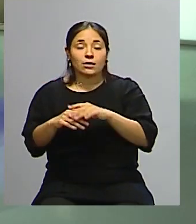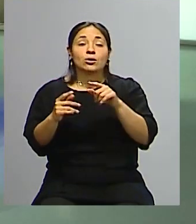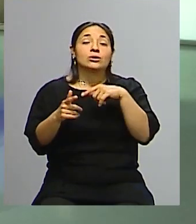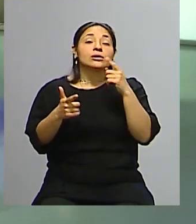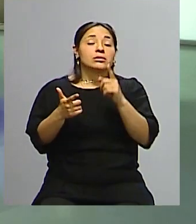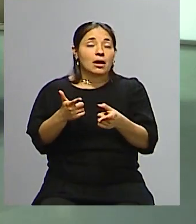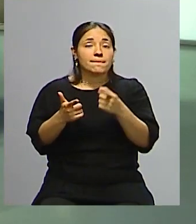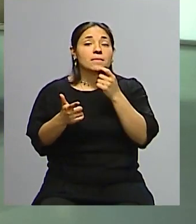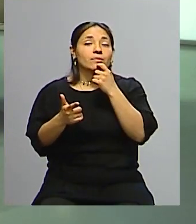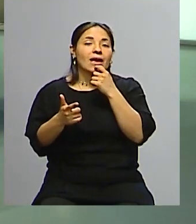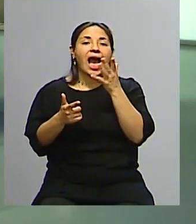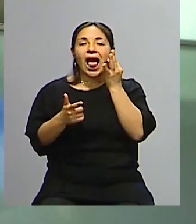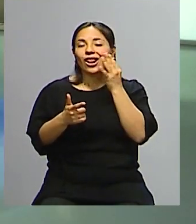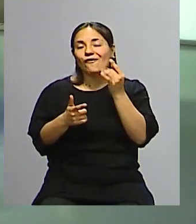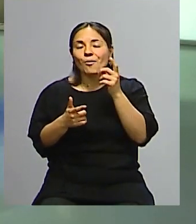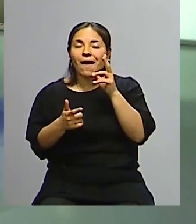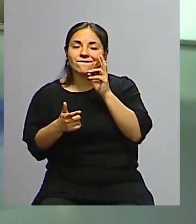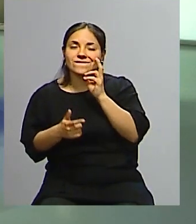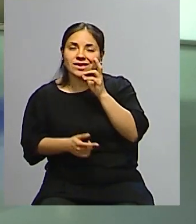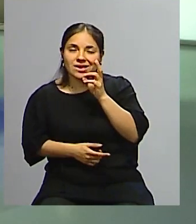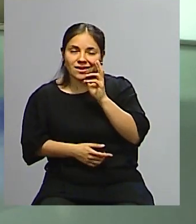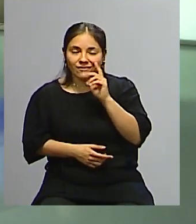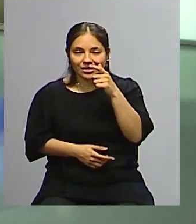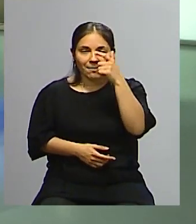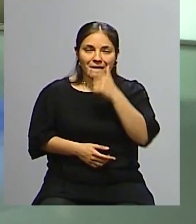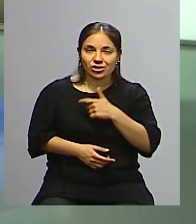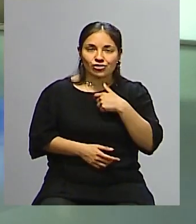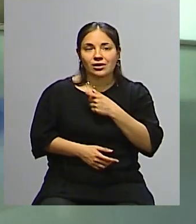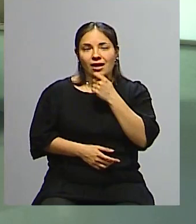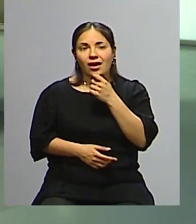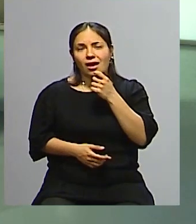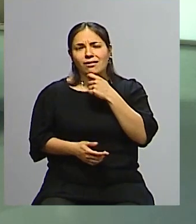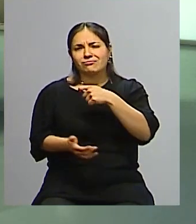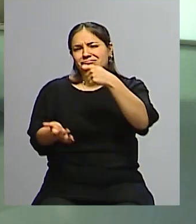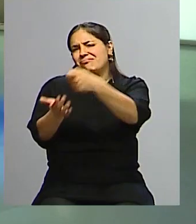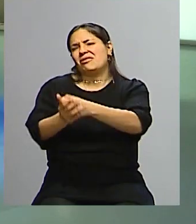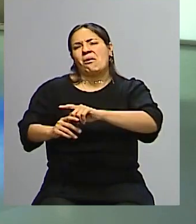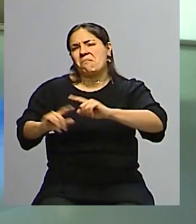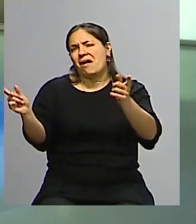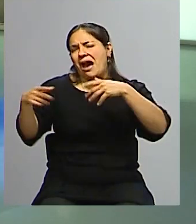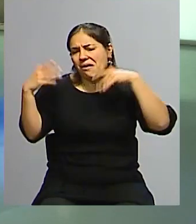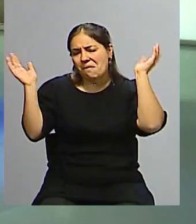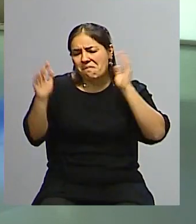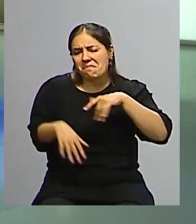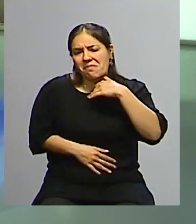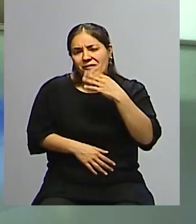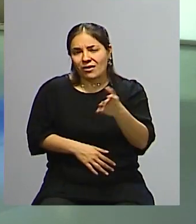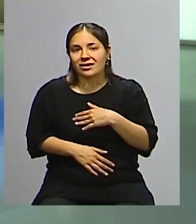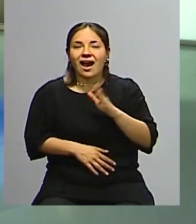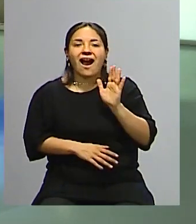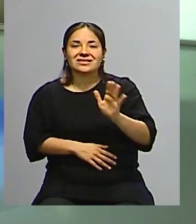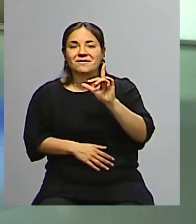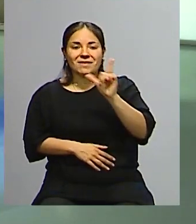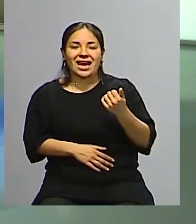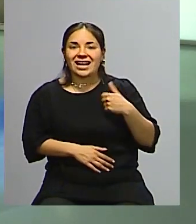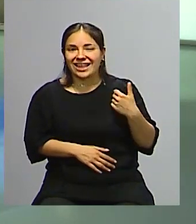una avivada, la viveza criolla del argentino que dice, y no pago, si puedo. Somos bastante vasos los argentinos, tenemos fama de eso, ¿no? Sí,